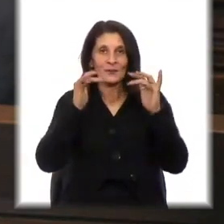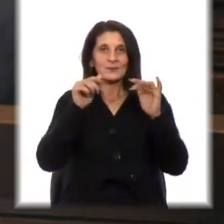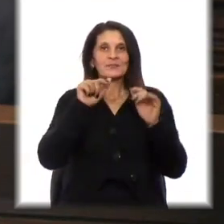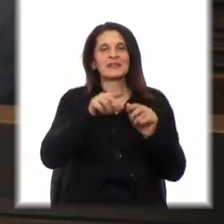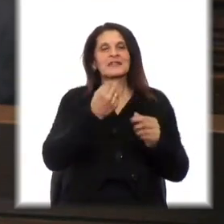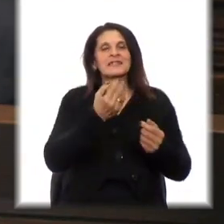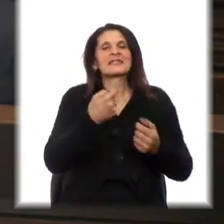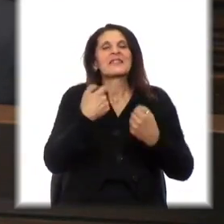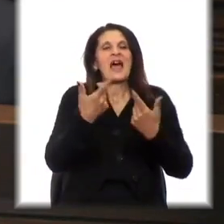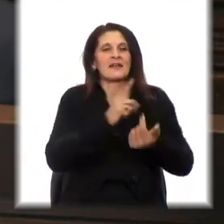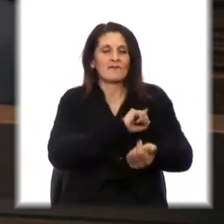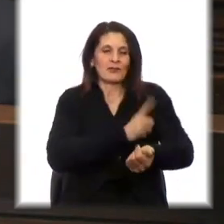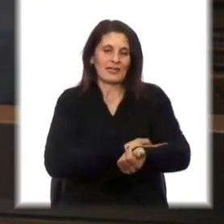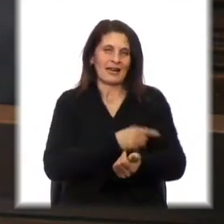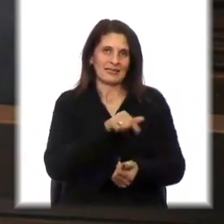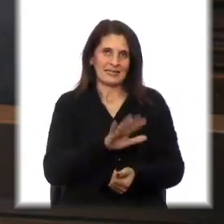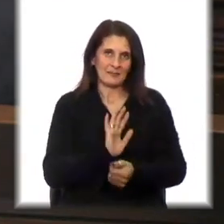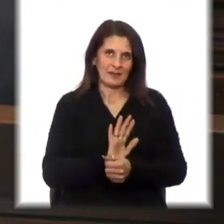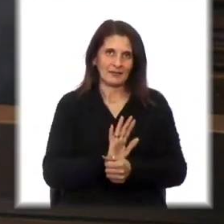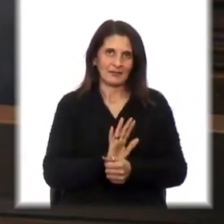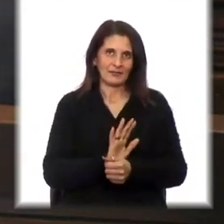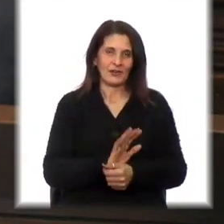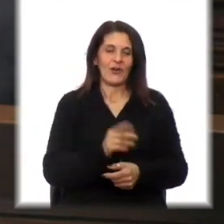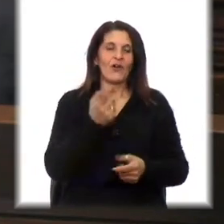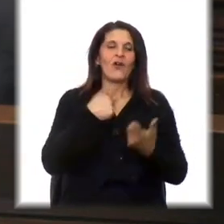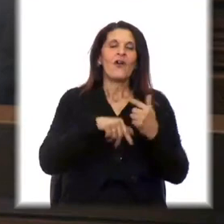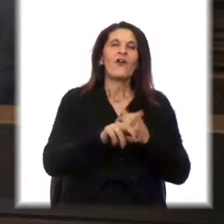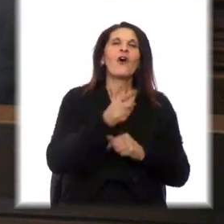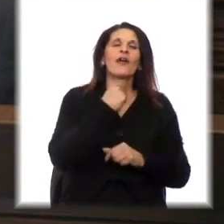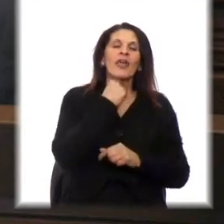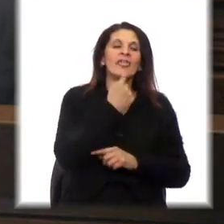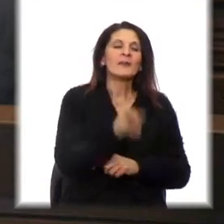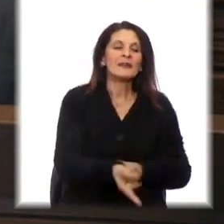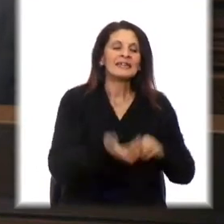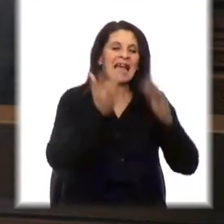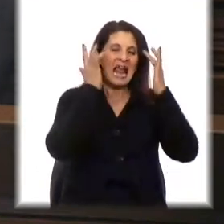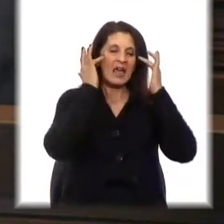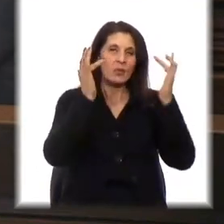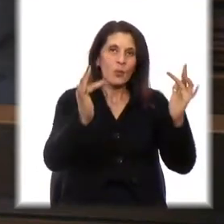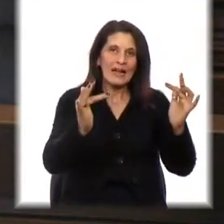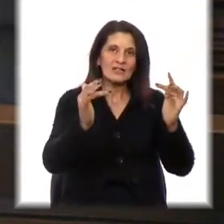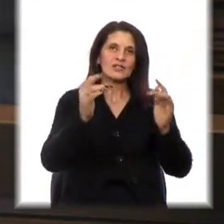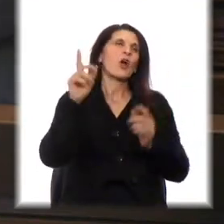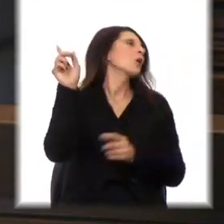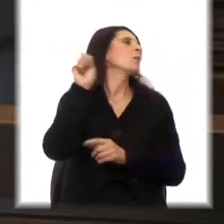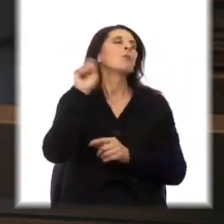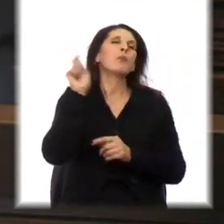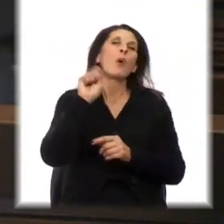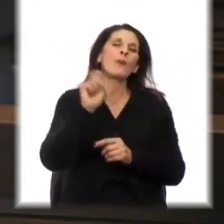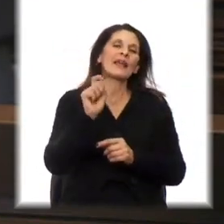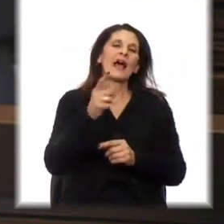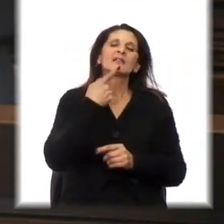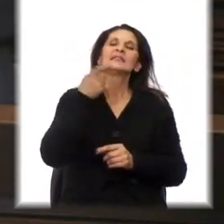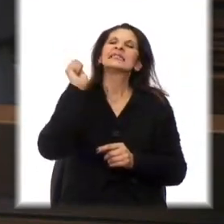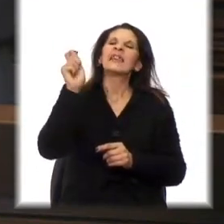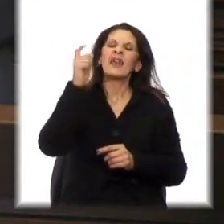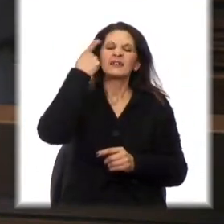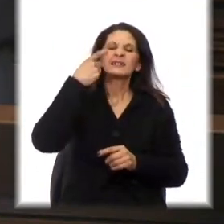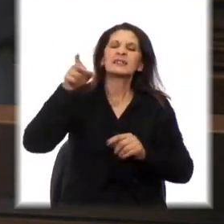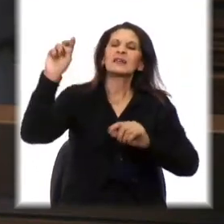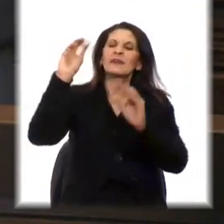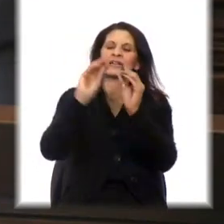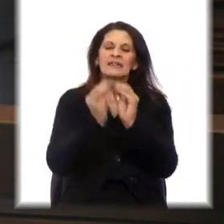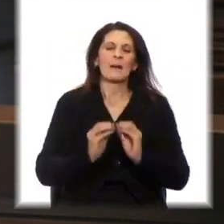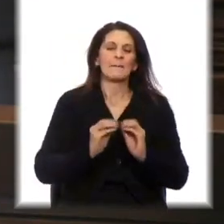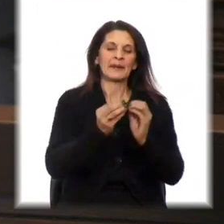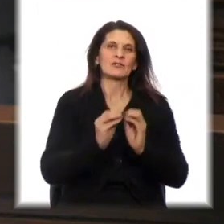fortalecimiento los que debilitan la educación pública son los que incrementan los presupuestos pero